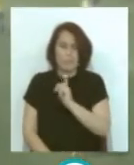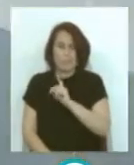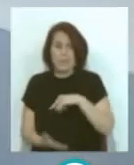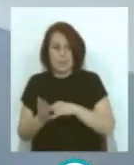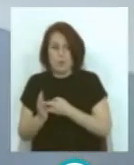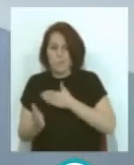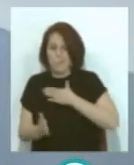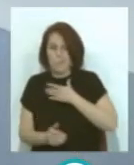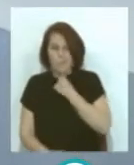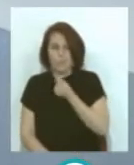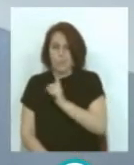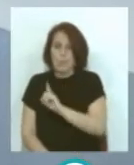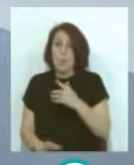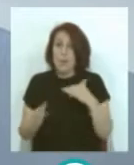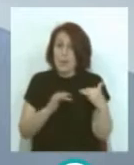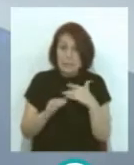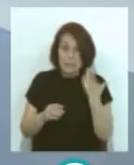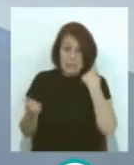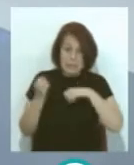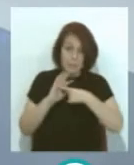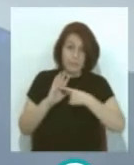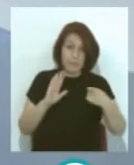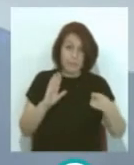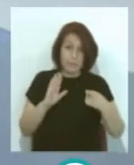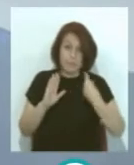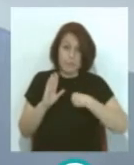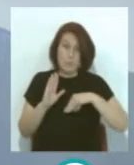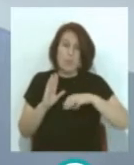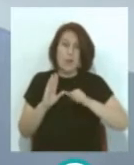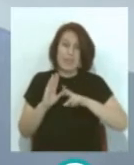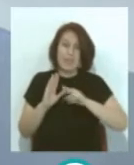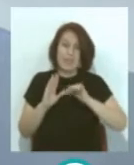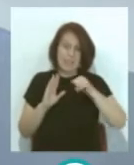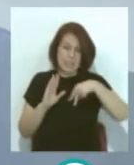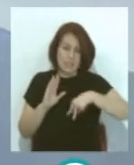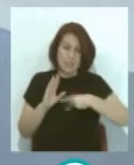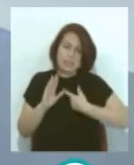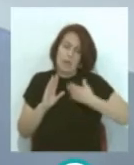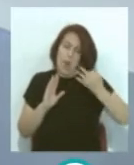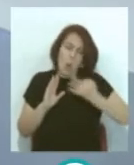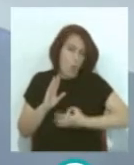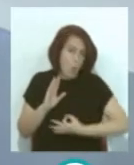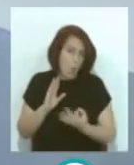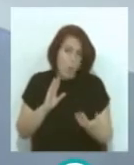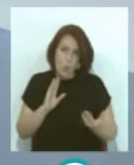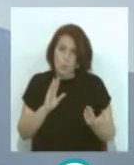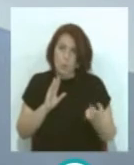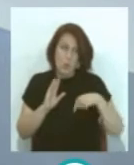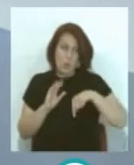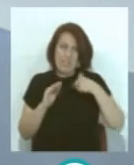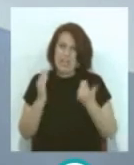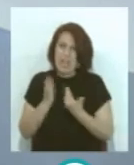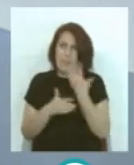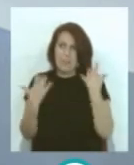un partido donde, quitando esa acción de Alex Martín, que seguramente no estamos hoy a